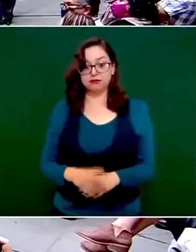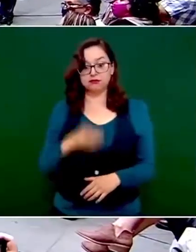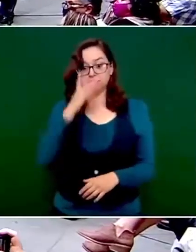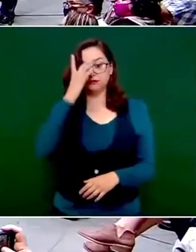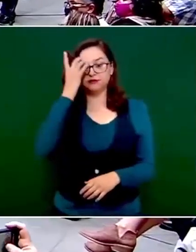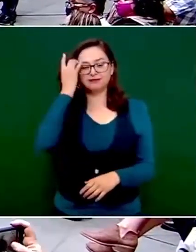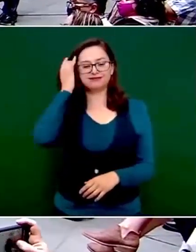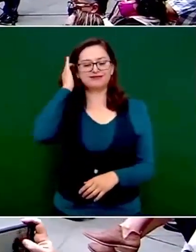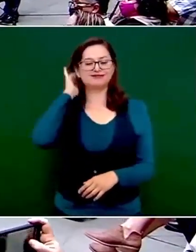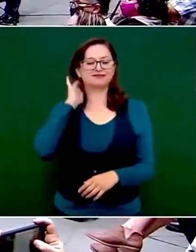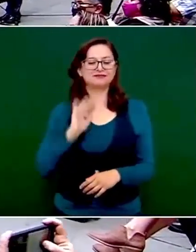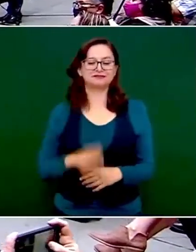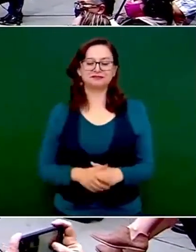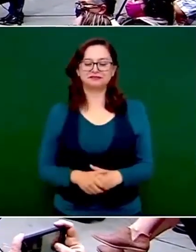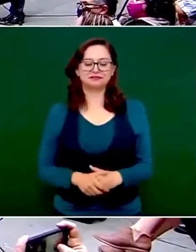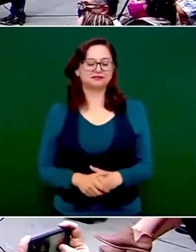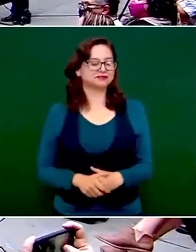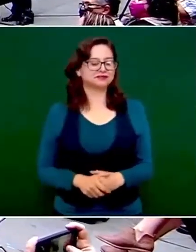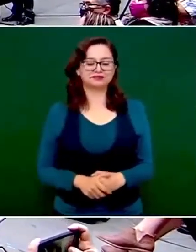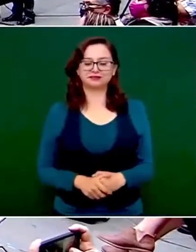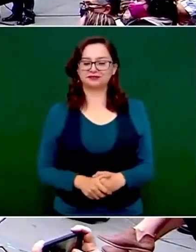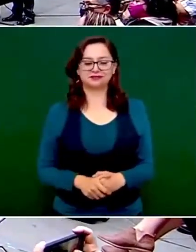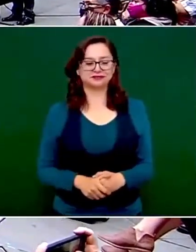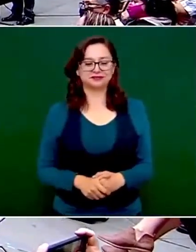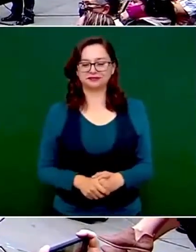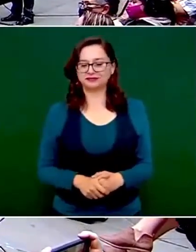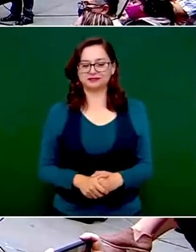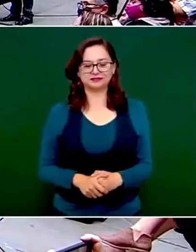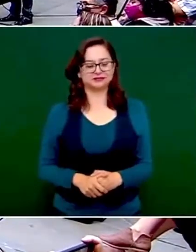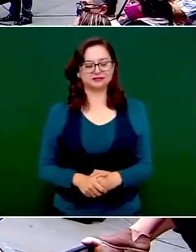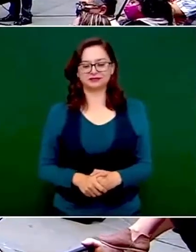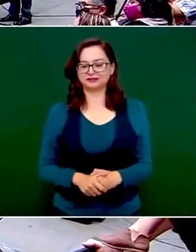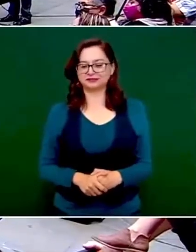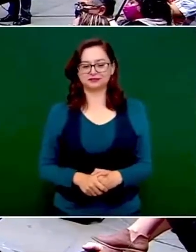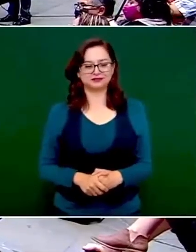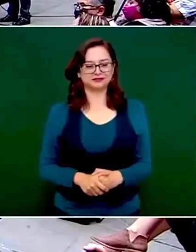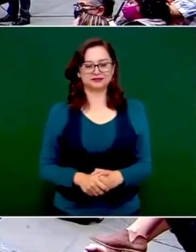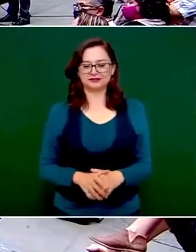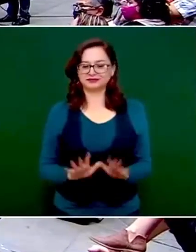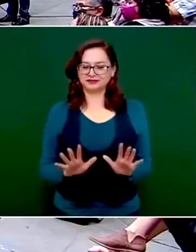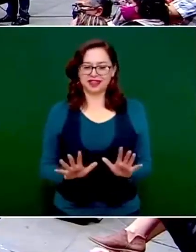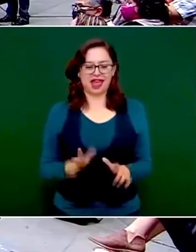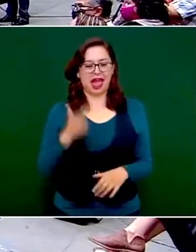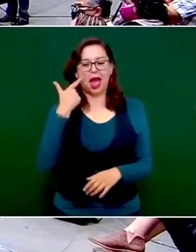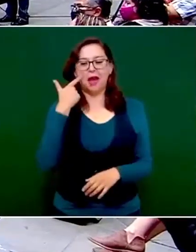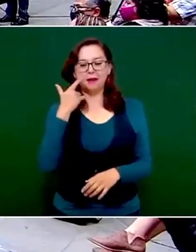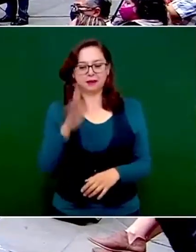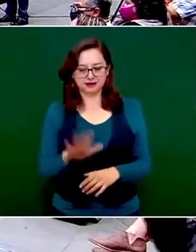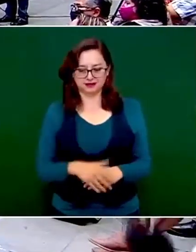No, miren, es muy claro. En primer lugar, ya no hay tapazos.